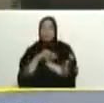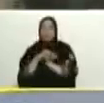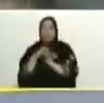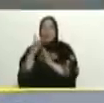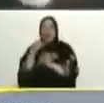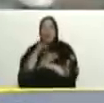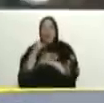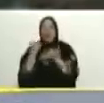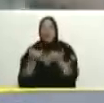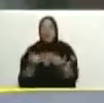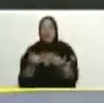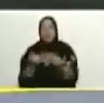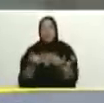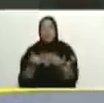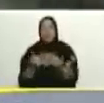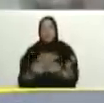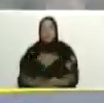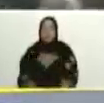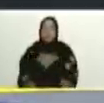Mientras tanto,